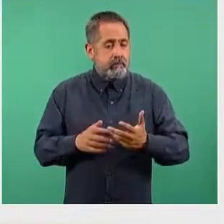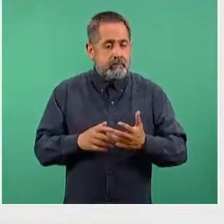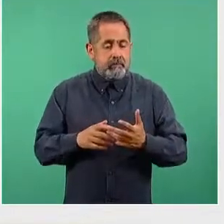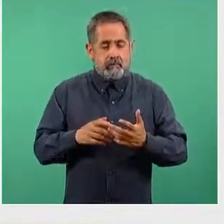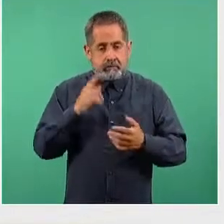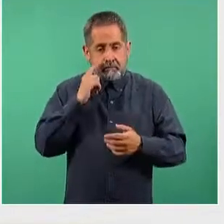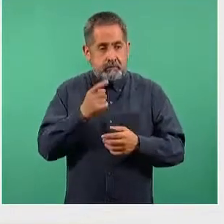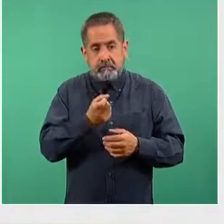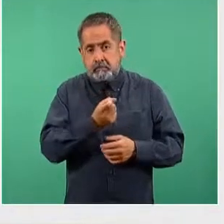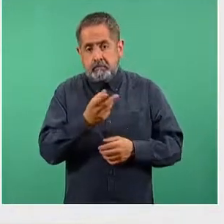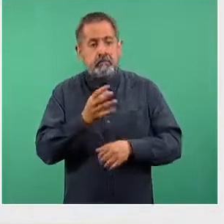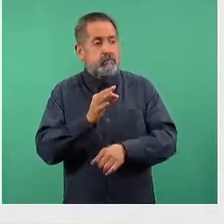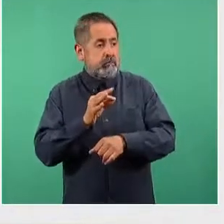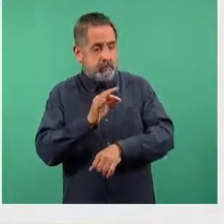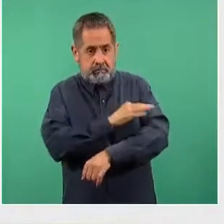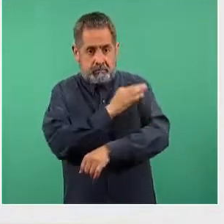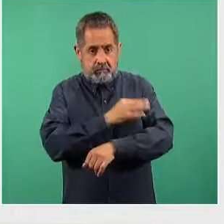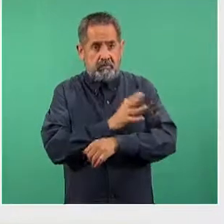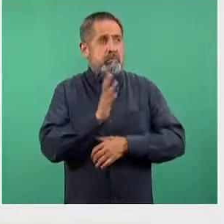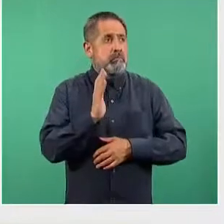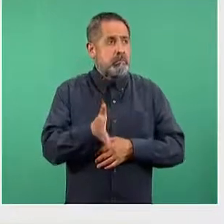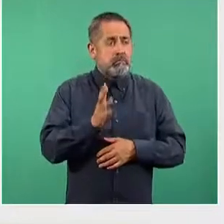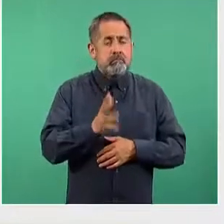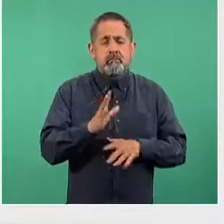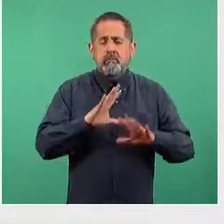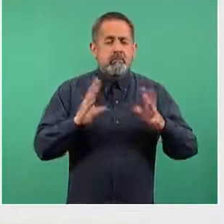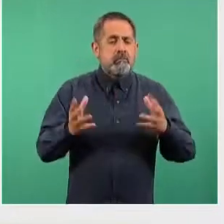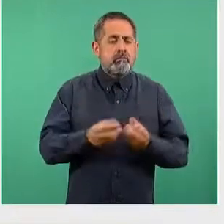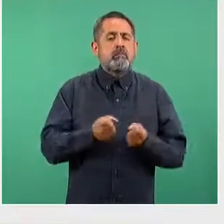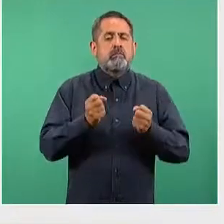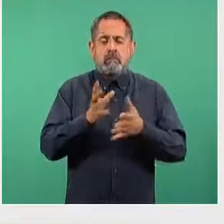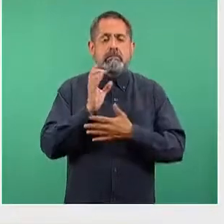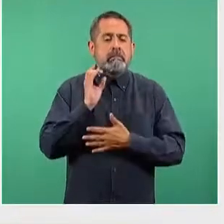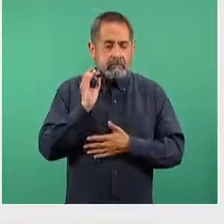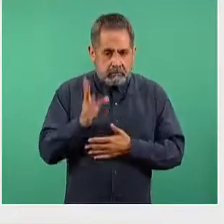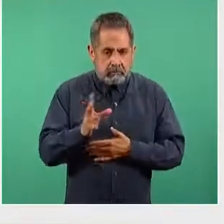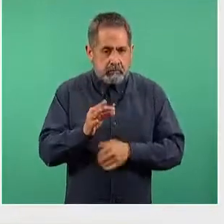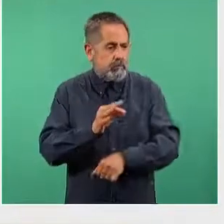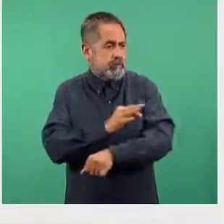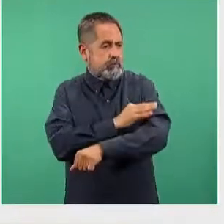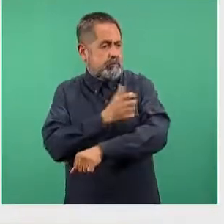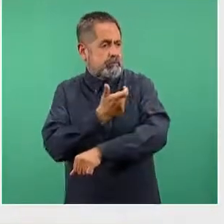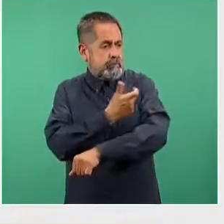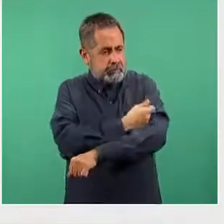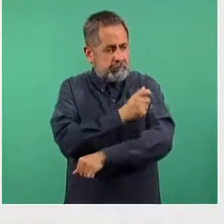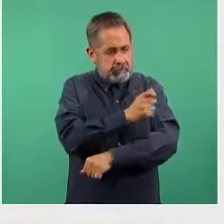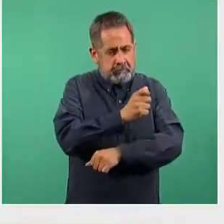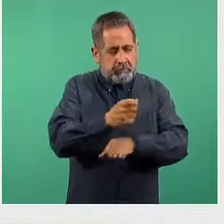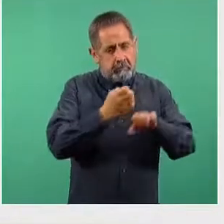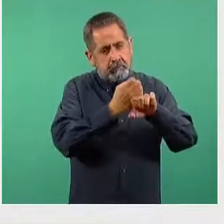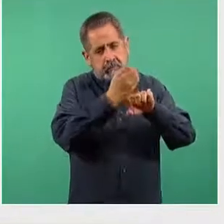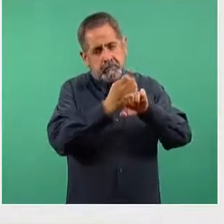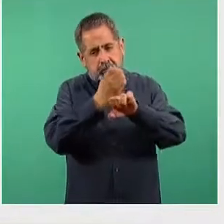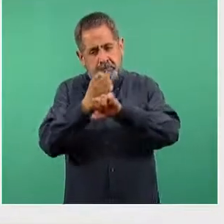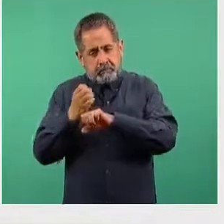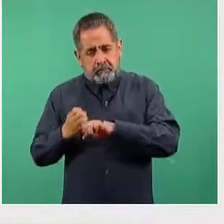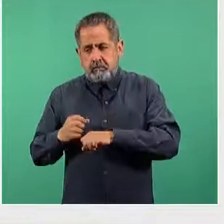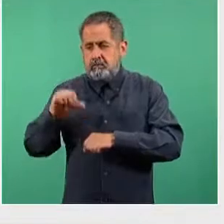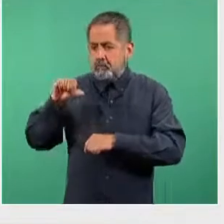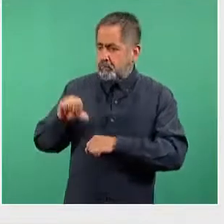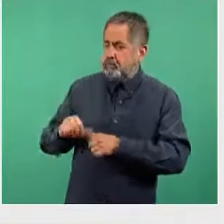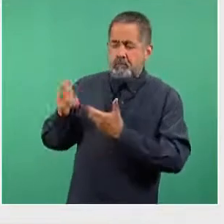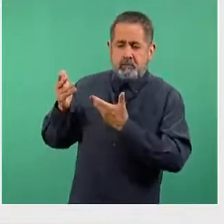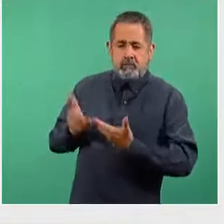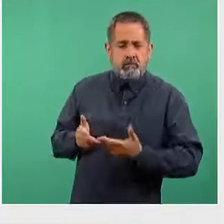fase de aplicación en este momento, es decir, las que están distribuidas en todas las entidades federativas, más las que llegaron en estos